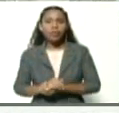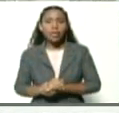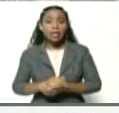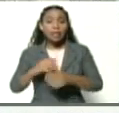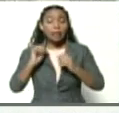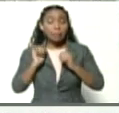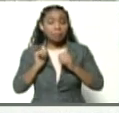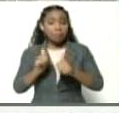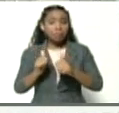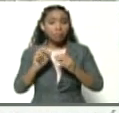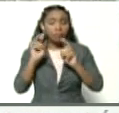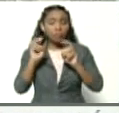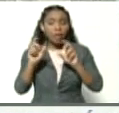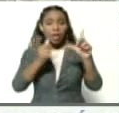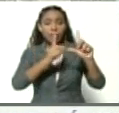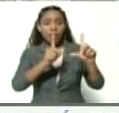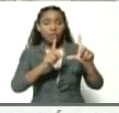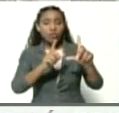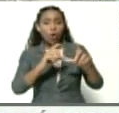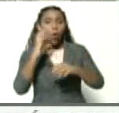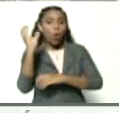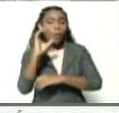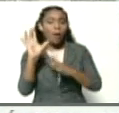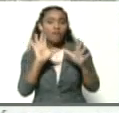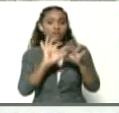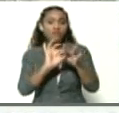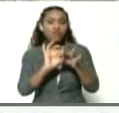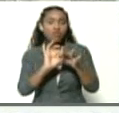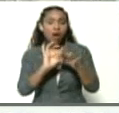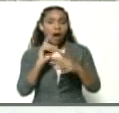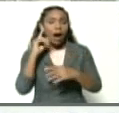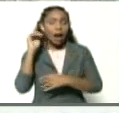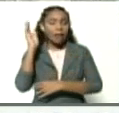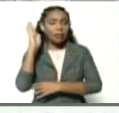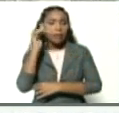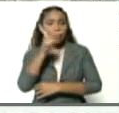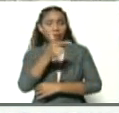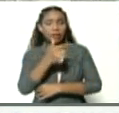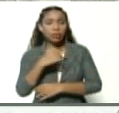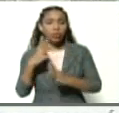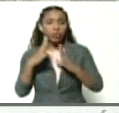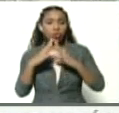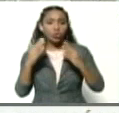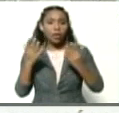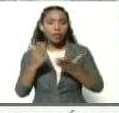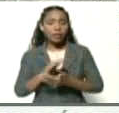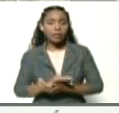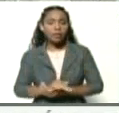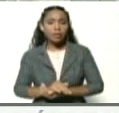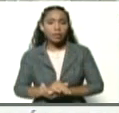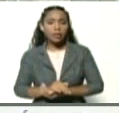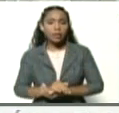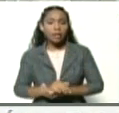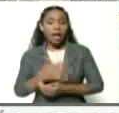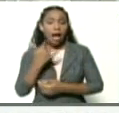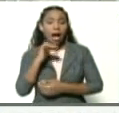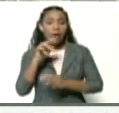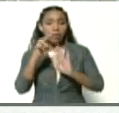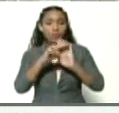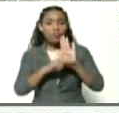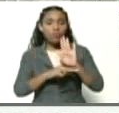Recientemente las televisoras colombianas, articuladas al Palacio de Nariño, todas, sacaron unos